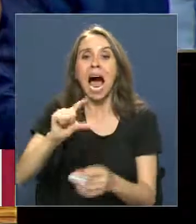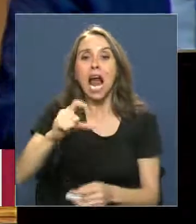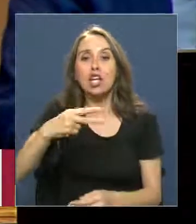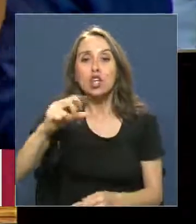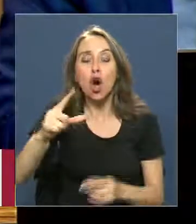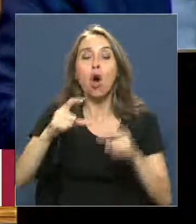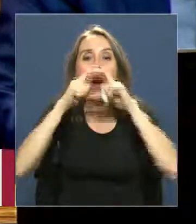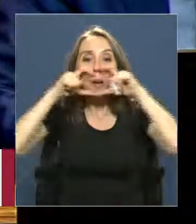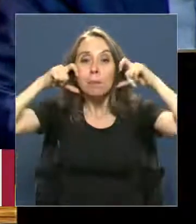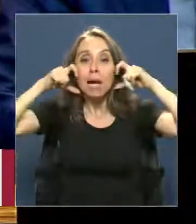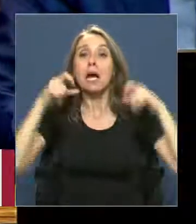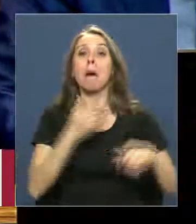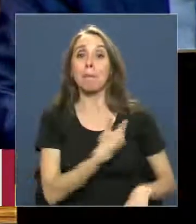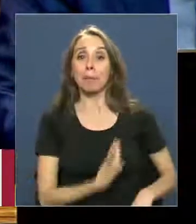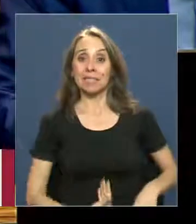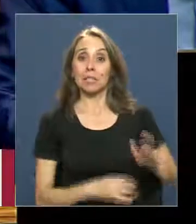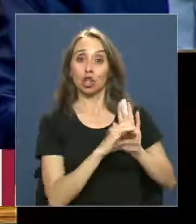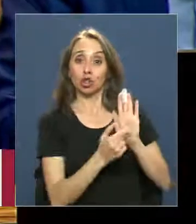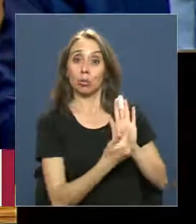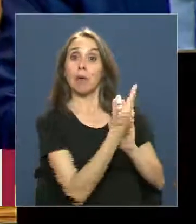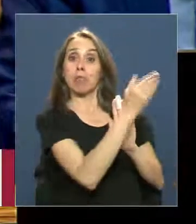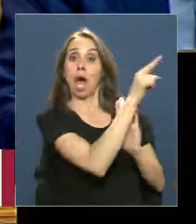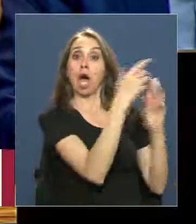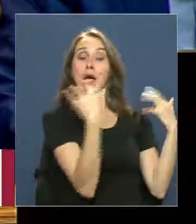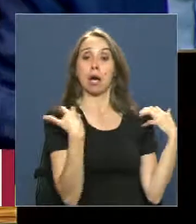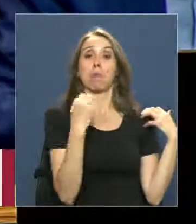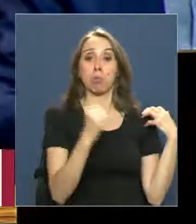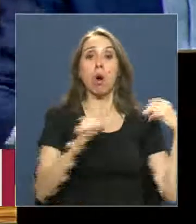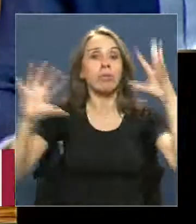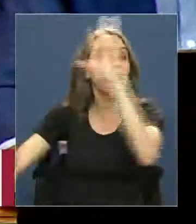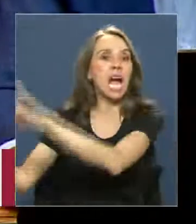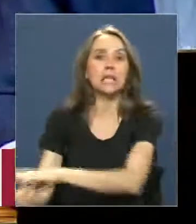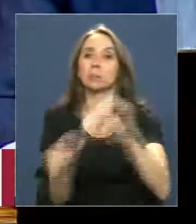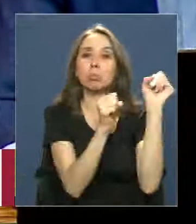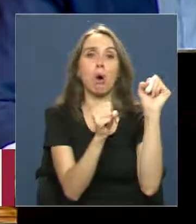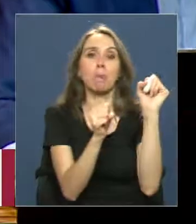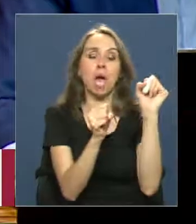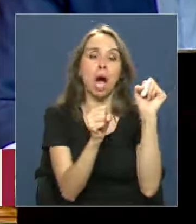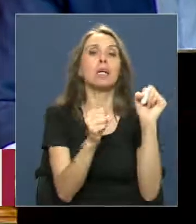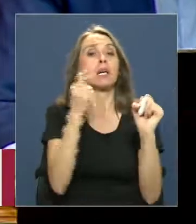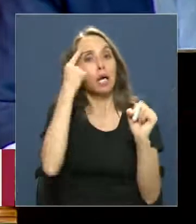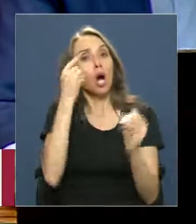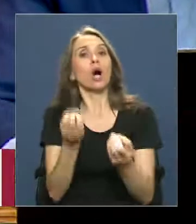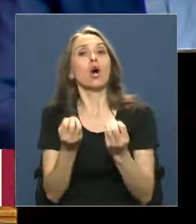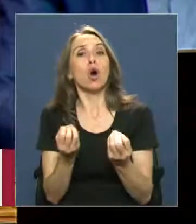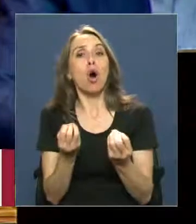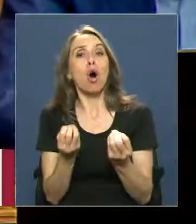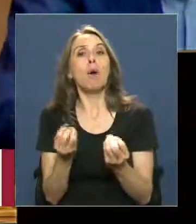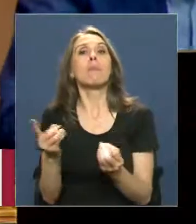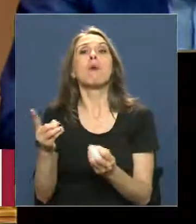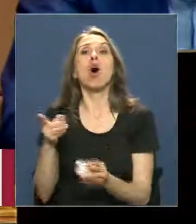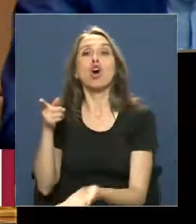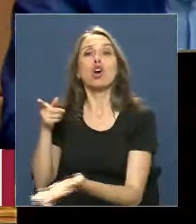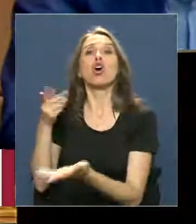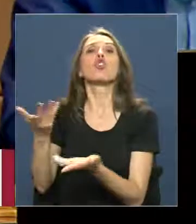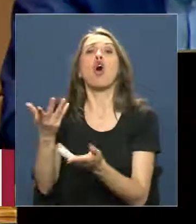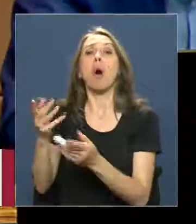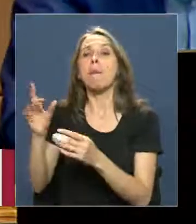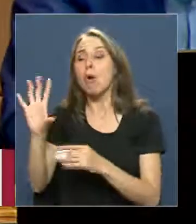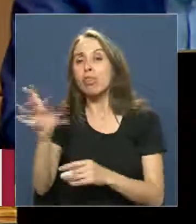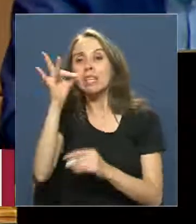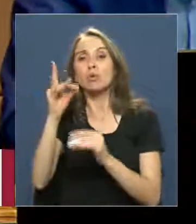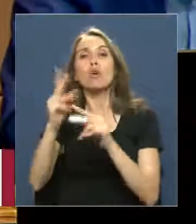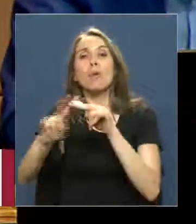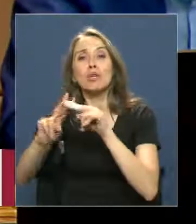dentro de sus facultades, podría también expropiar o de cierta manera hacerse cargo de la fórmula, por ejemplo, del alcohol gel y que lo pudieran